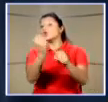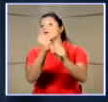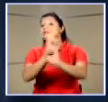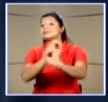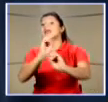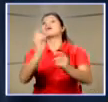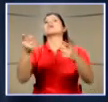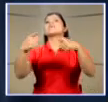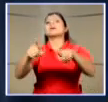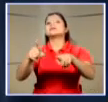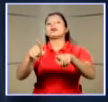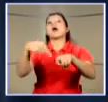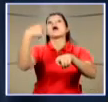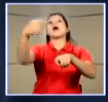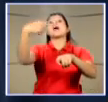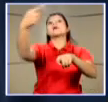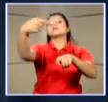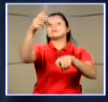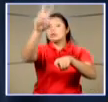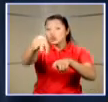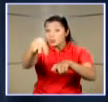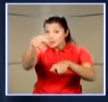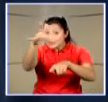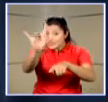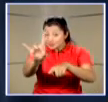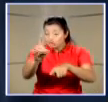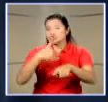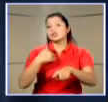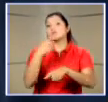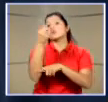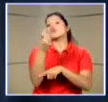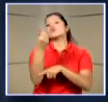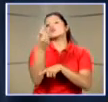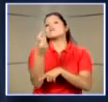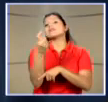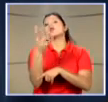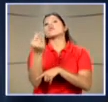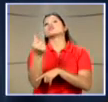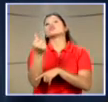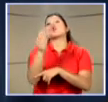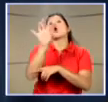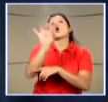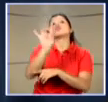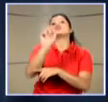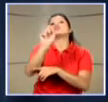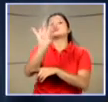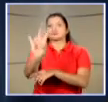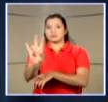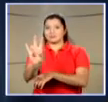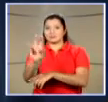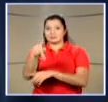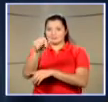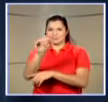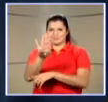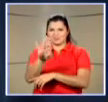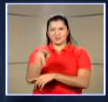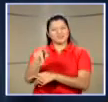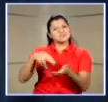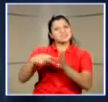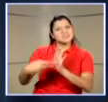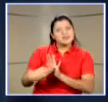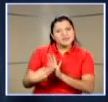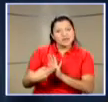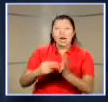2018 tendremos un déficit de 8.7% del PIB. ¿Qué significa eso en términos llanos? Eso significa una